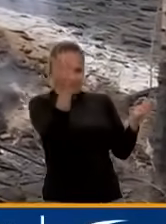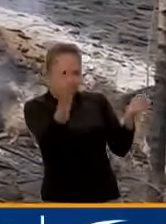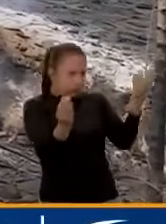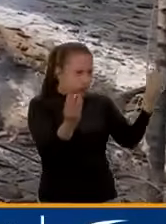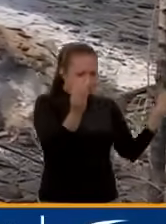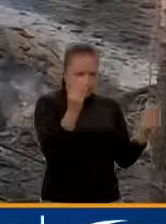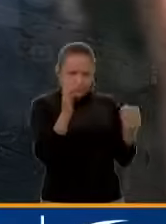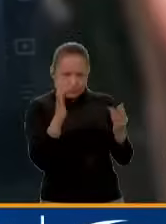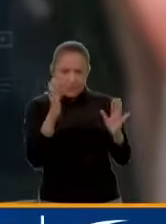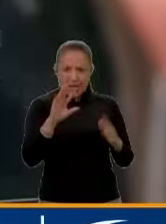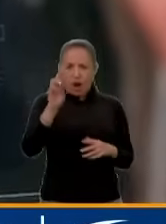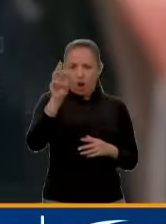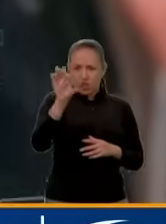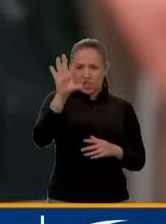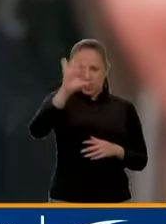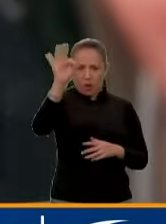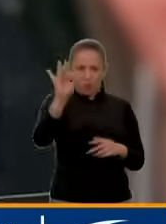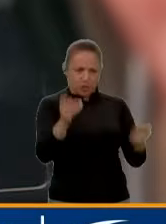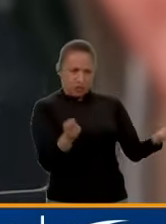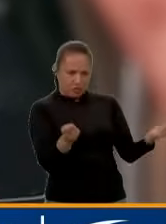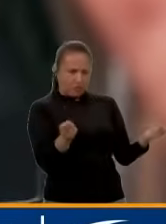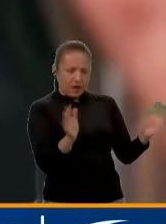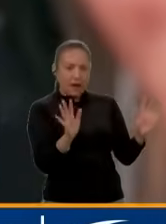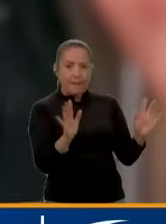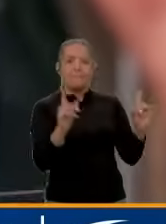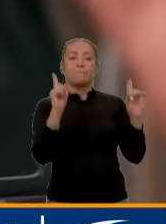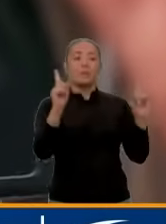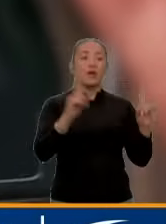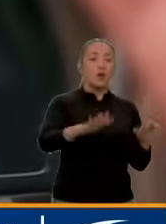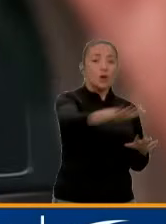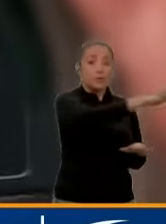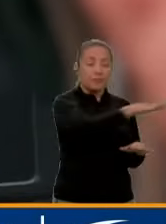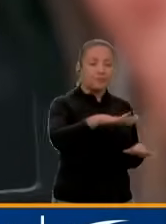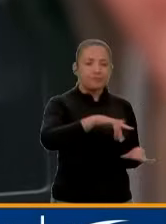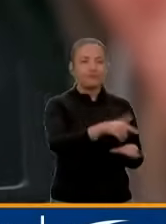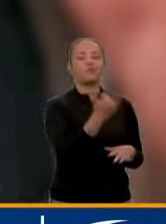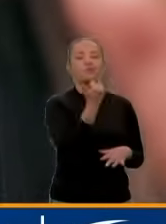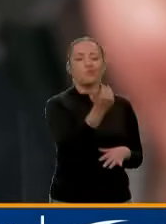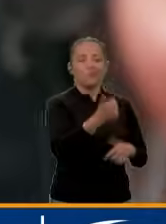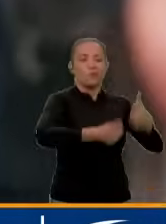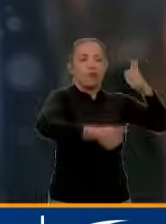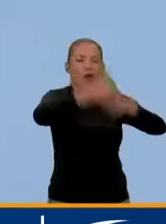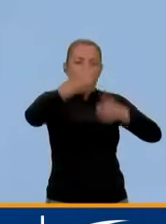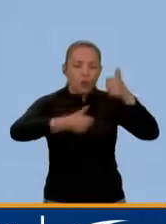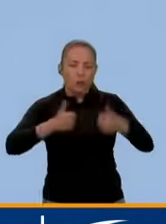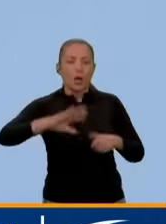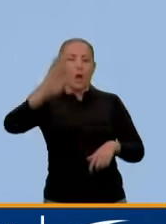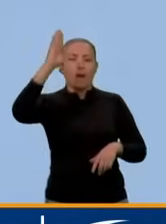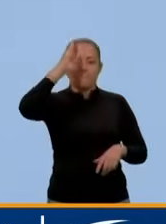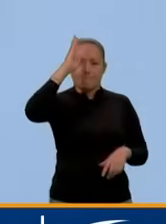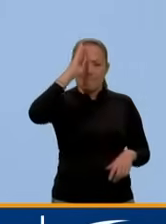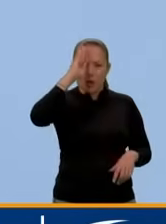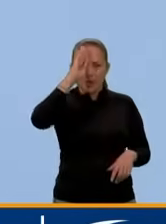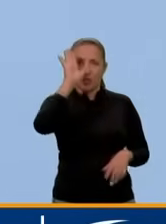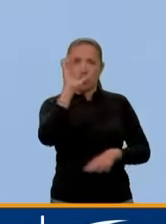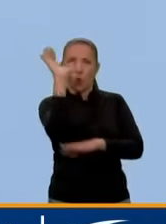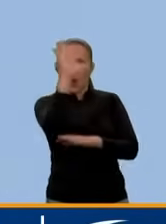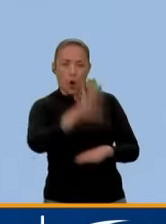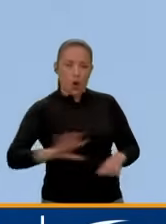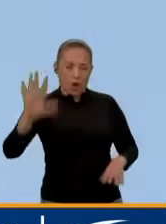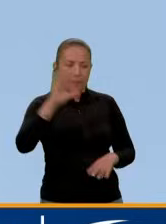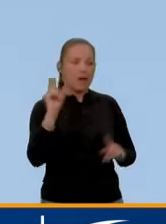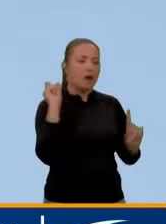se encuentra controlado, en este lugar se encuentran las autoridades, la Policía Nacional, realizando